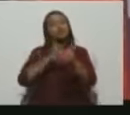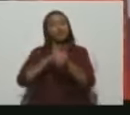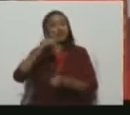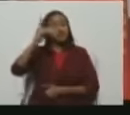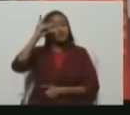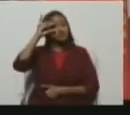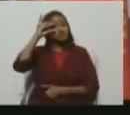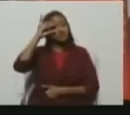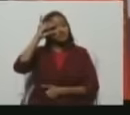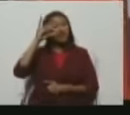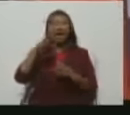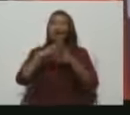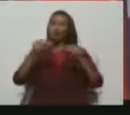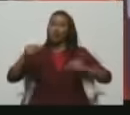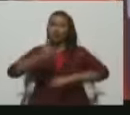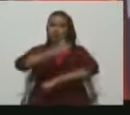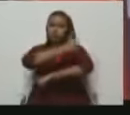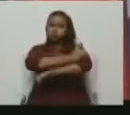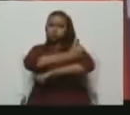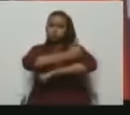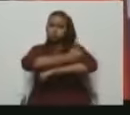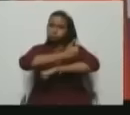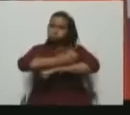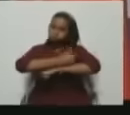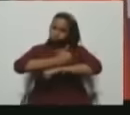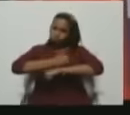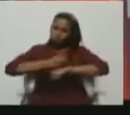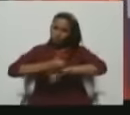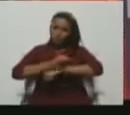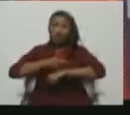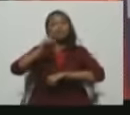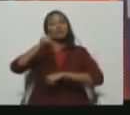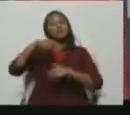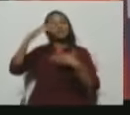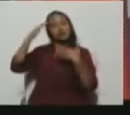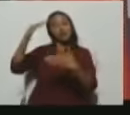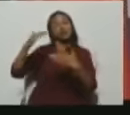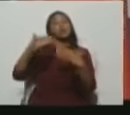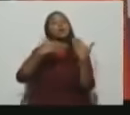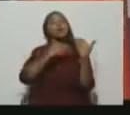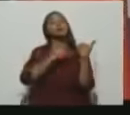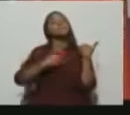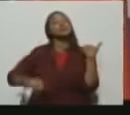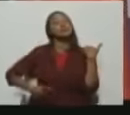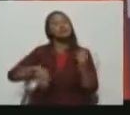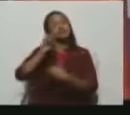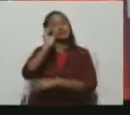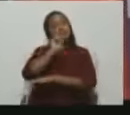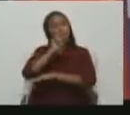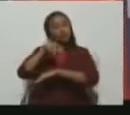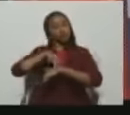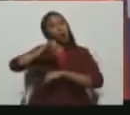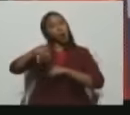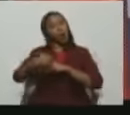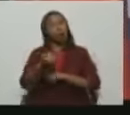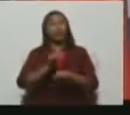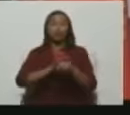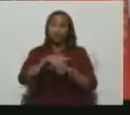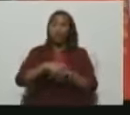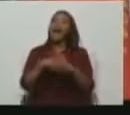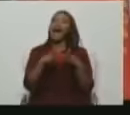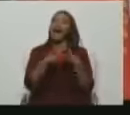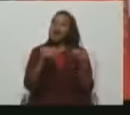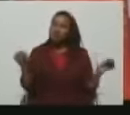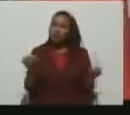Ejecutivo, al presidente de la Asamblea Nacional, Jorge Rodríguez, y a todo el Poder Legislativo, diputados,